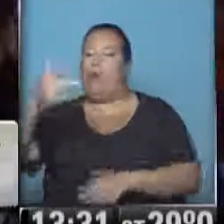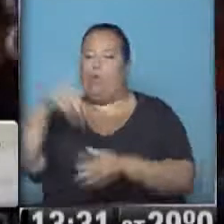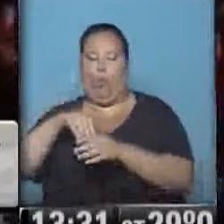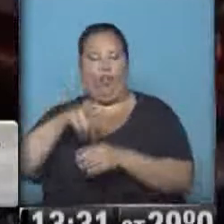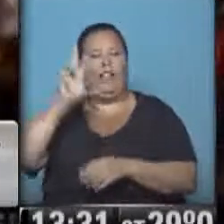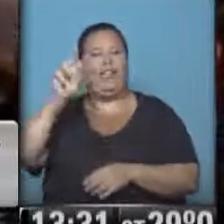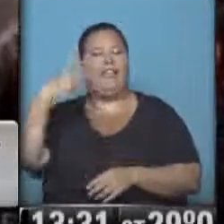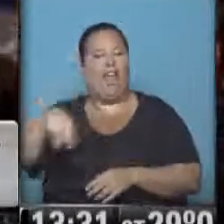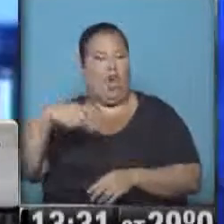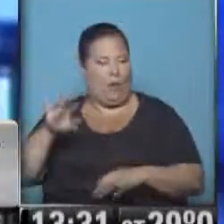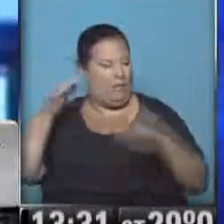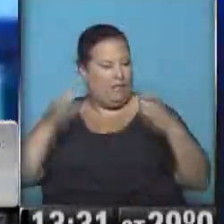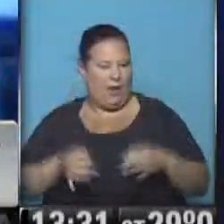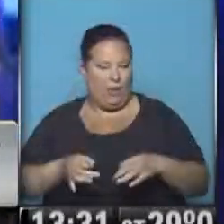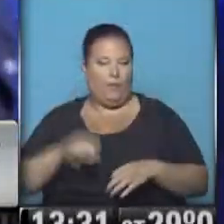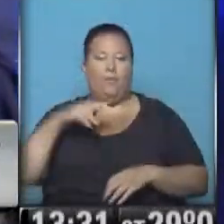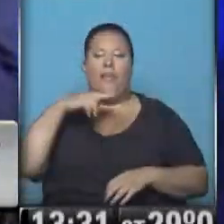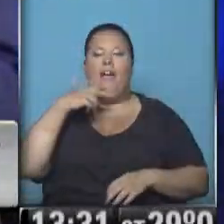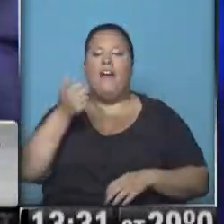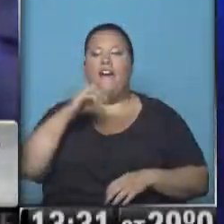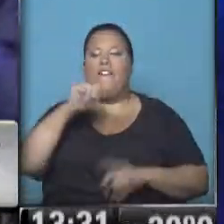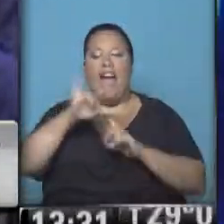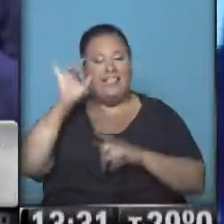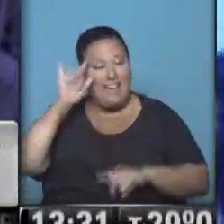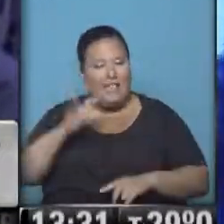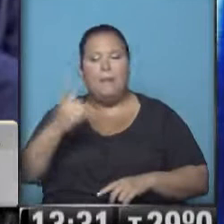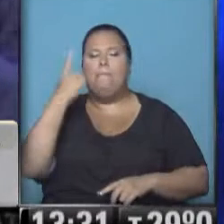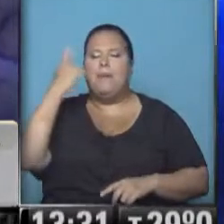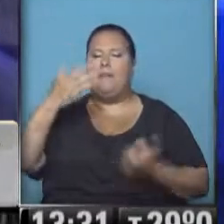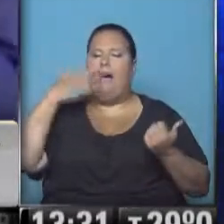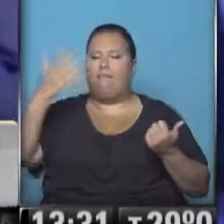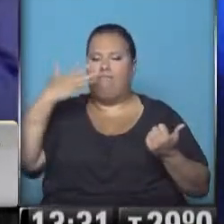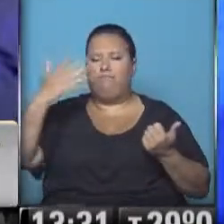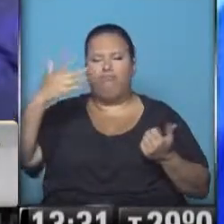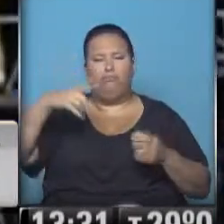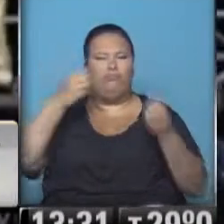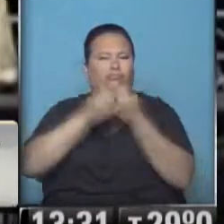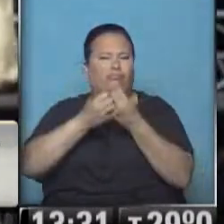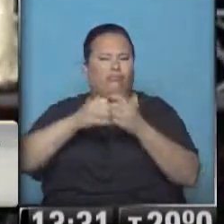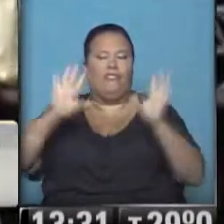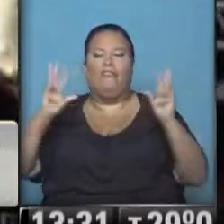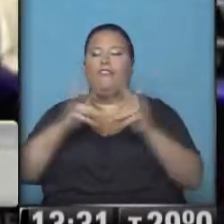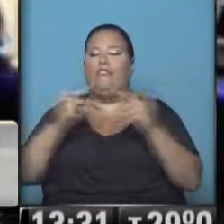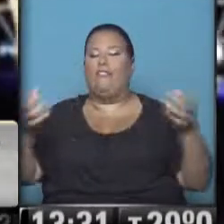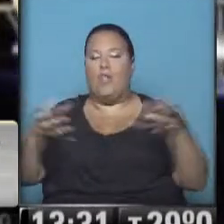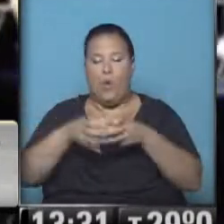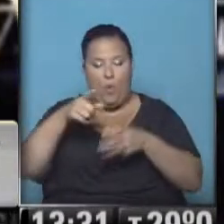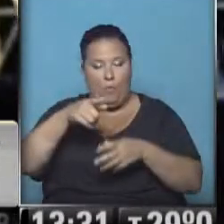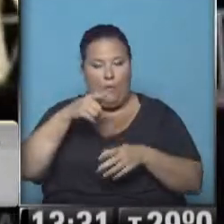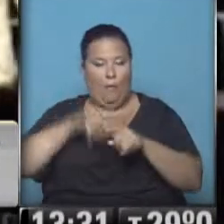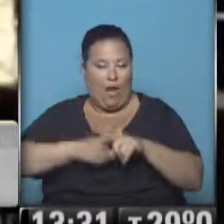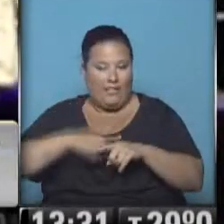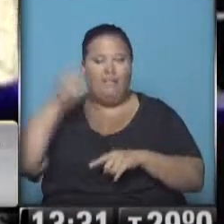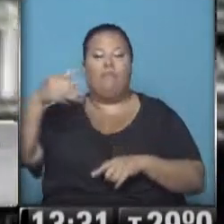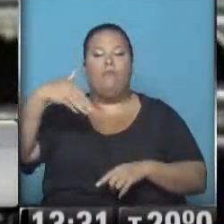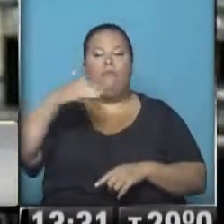el 30 de noviembre tabaré vázquez fue el principal orador del multitudinario cierre del frente amplio realizado en